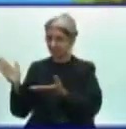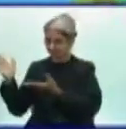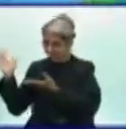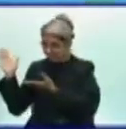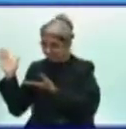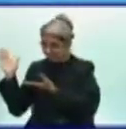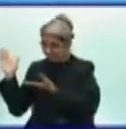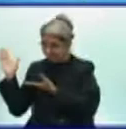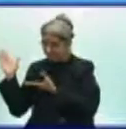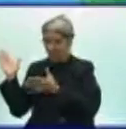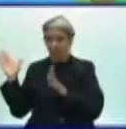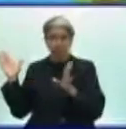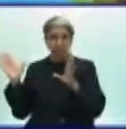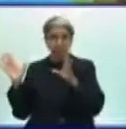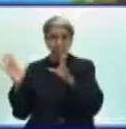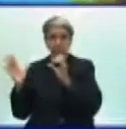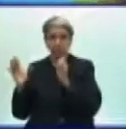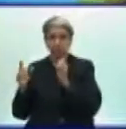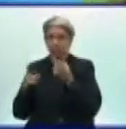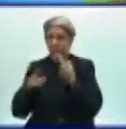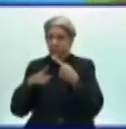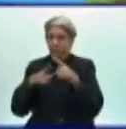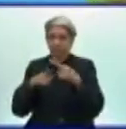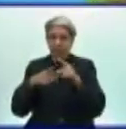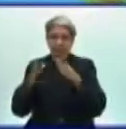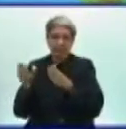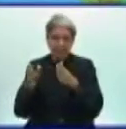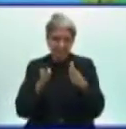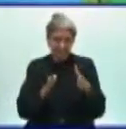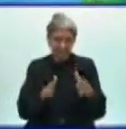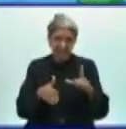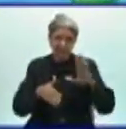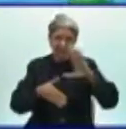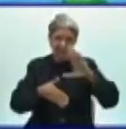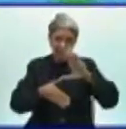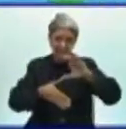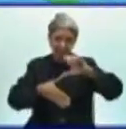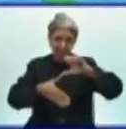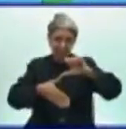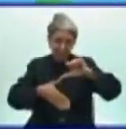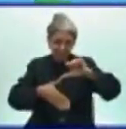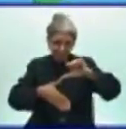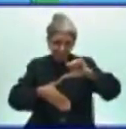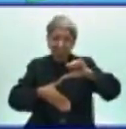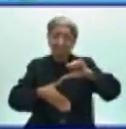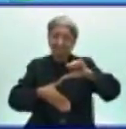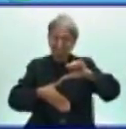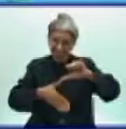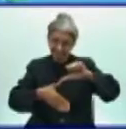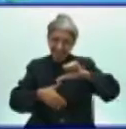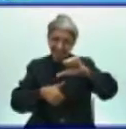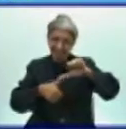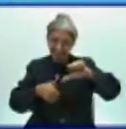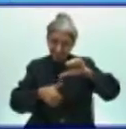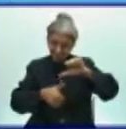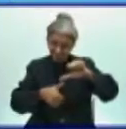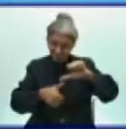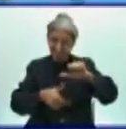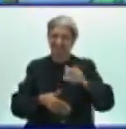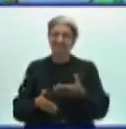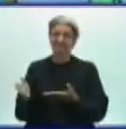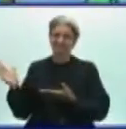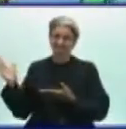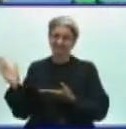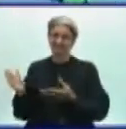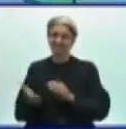todo el continente de, mírenla acá, parte del continente americano. Y